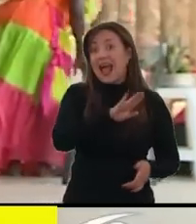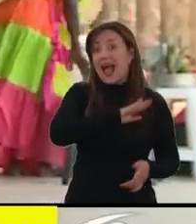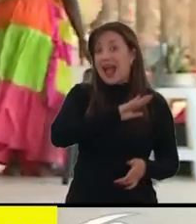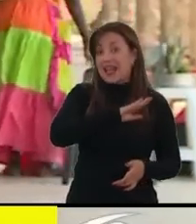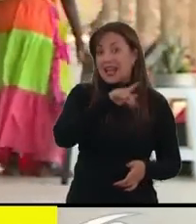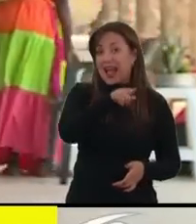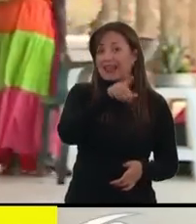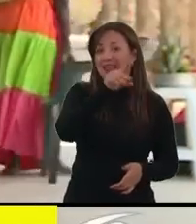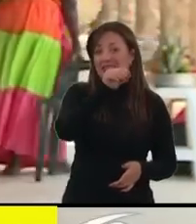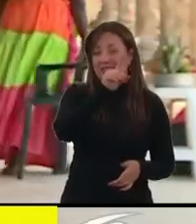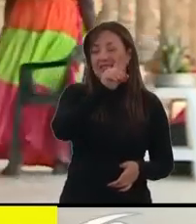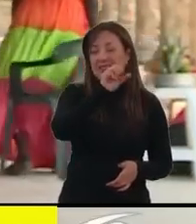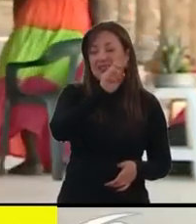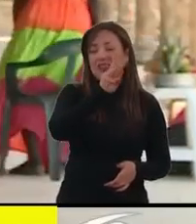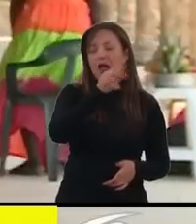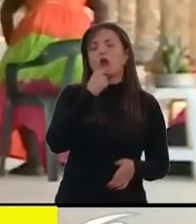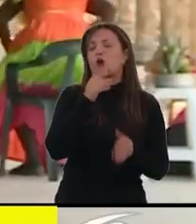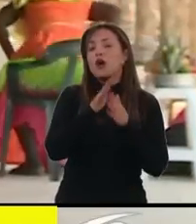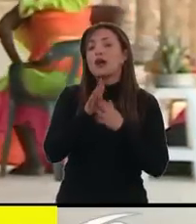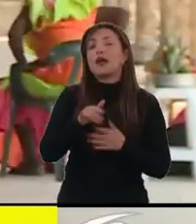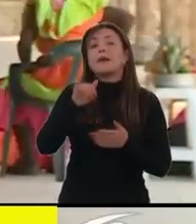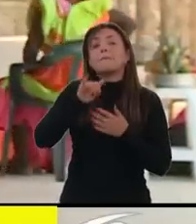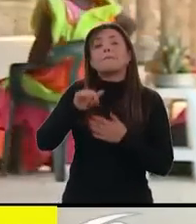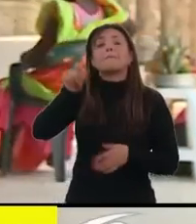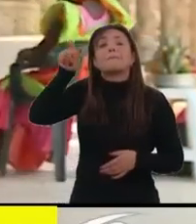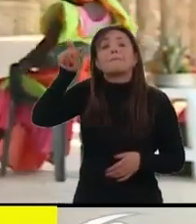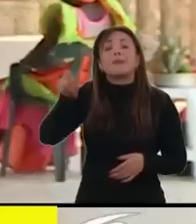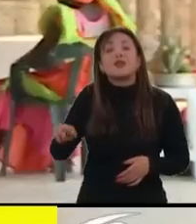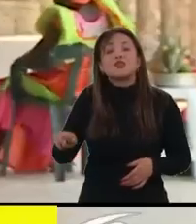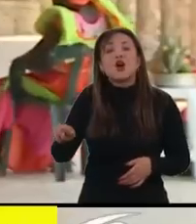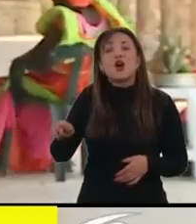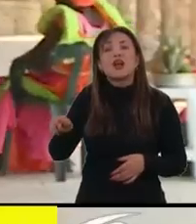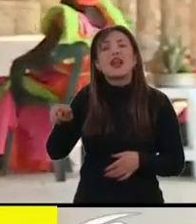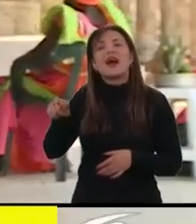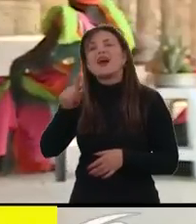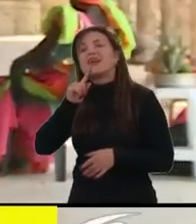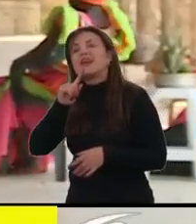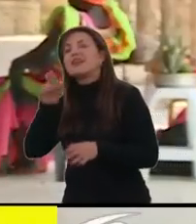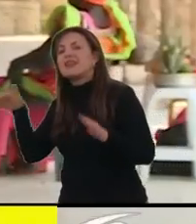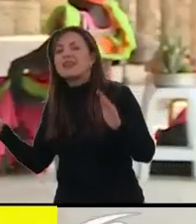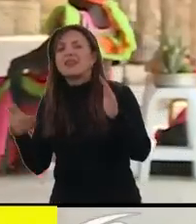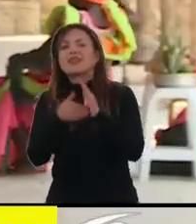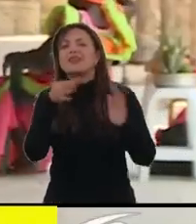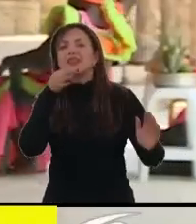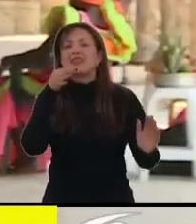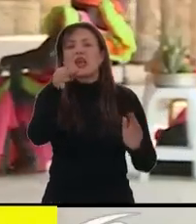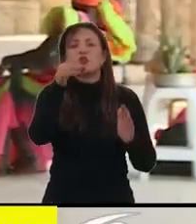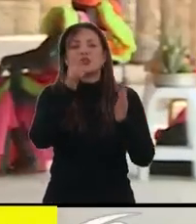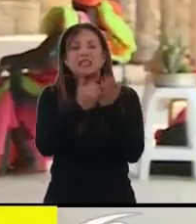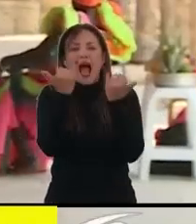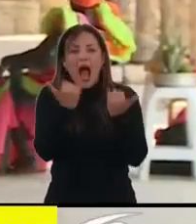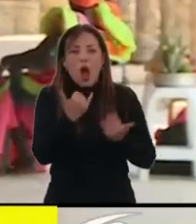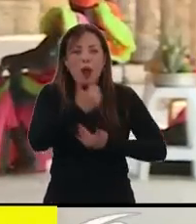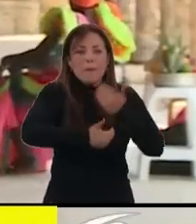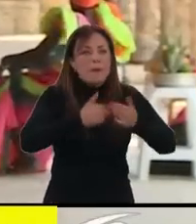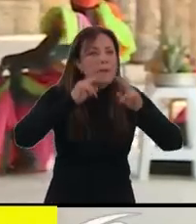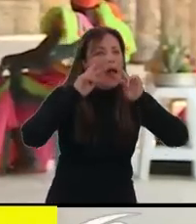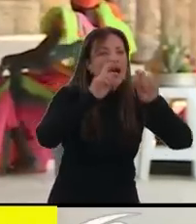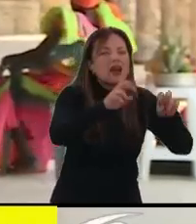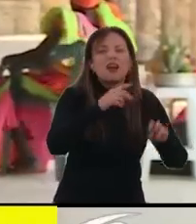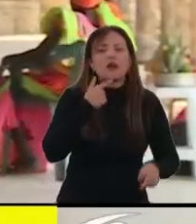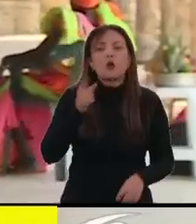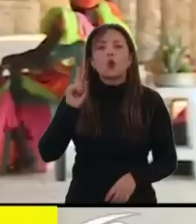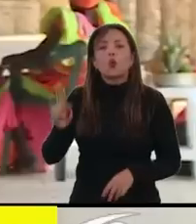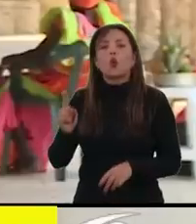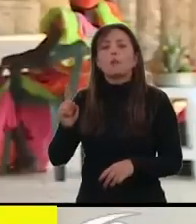alcalde señaló que la persona que precisamente presentó la denuncia por la cual se está investigando, señaló que